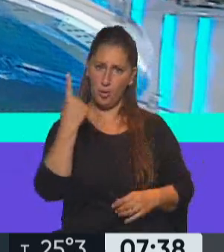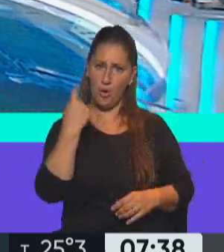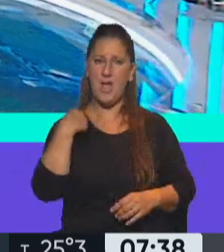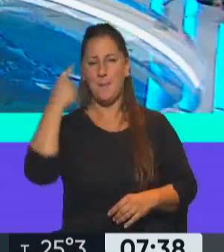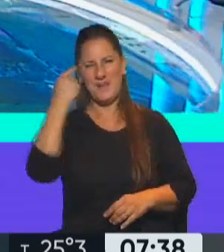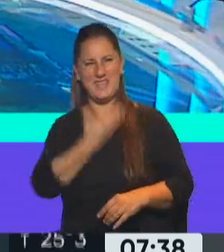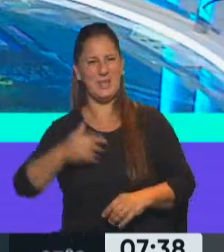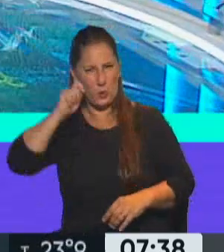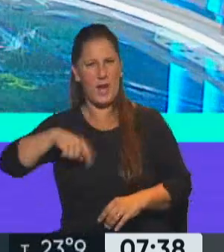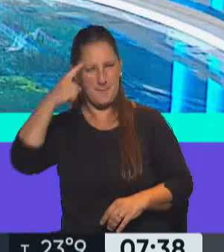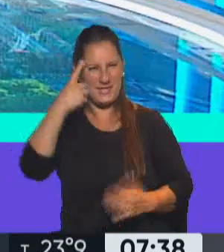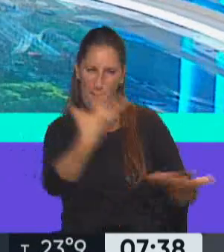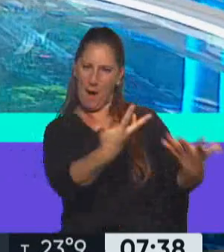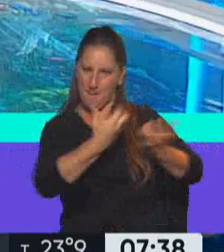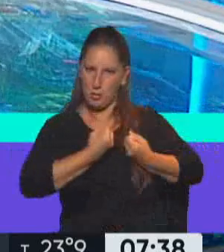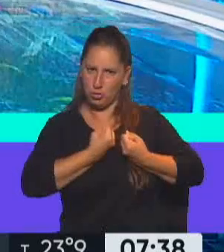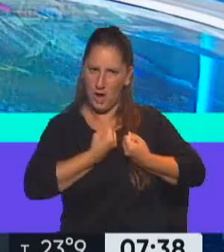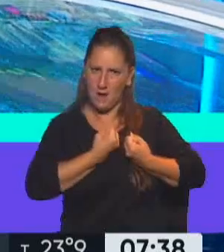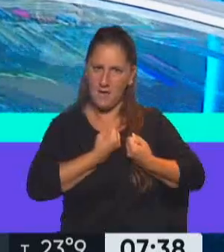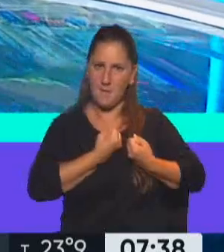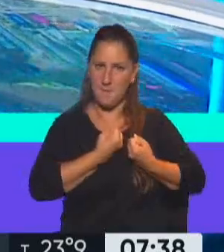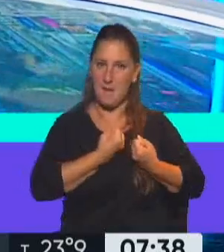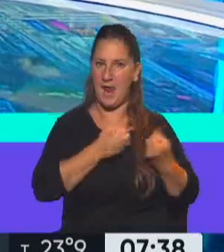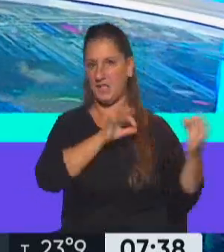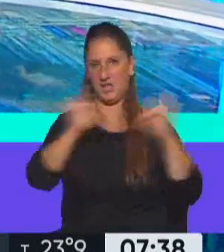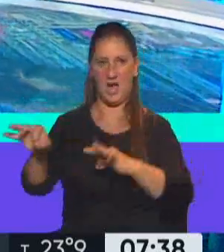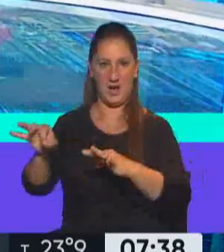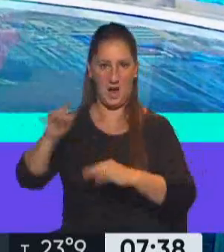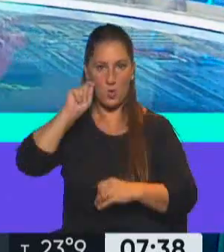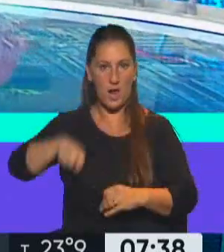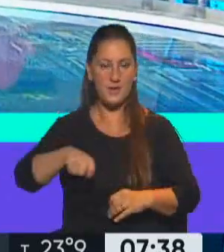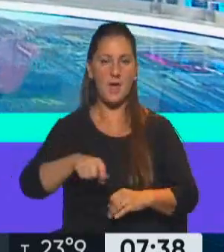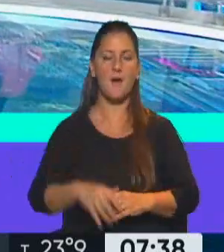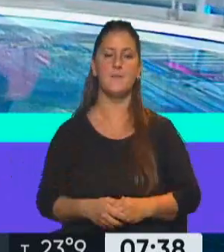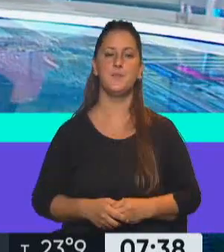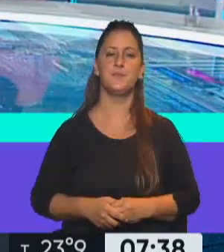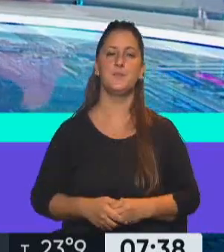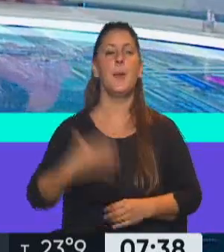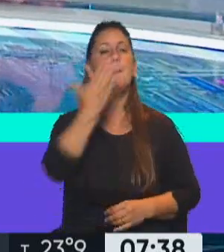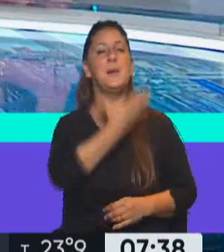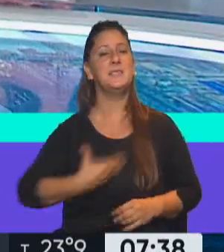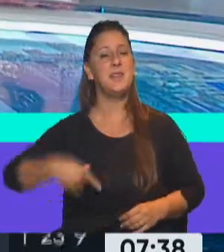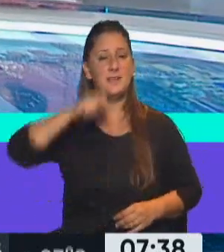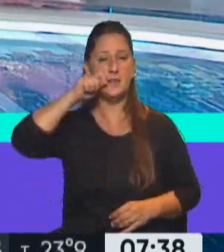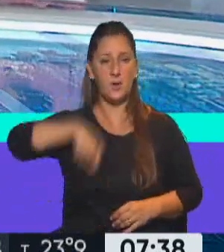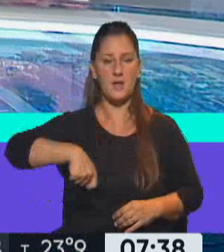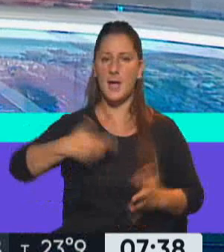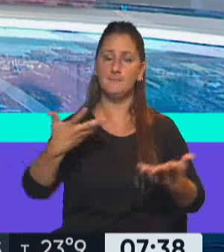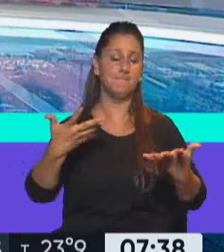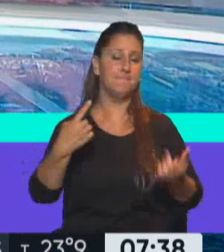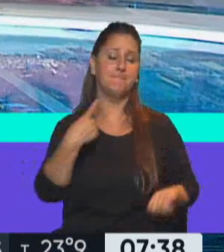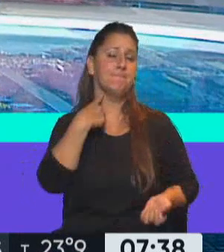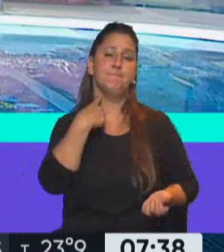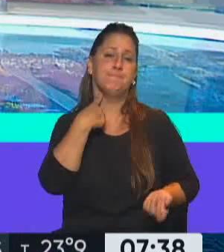intervención más fuerte y una avanzada hacia las fronteras rusas a través de Ucrania. Zelensky es un cautivo de la situación y